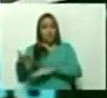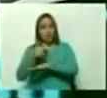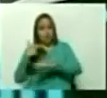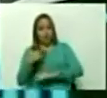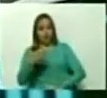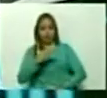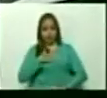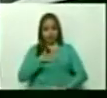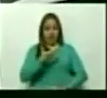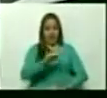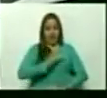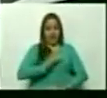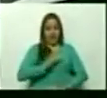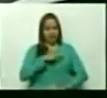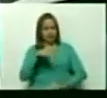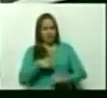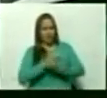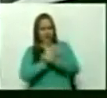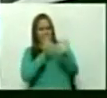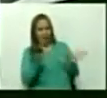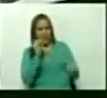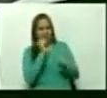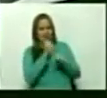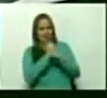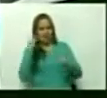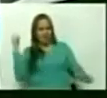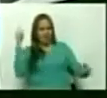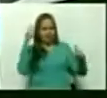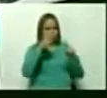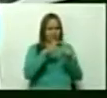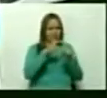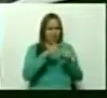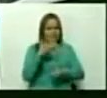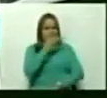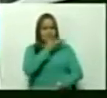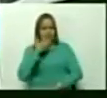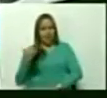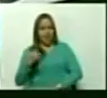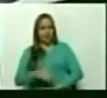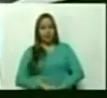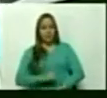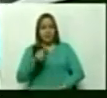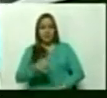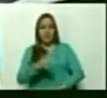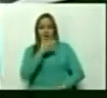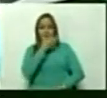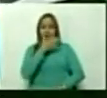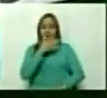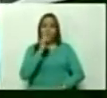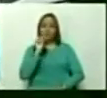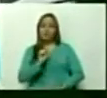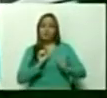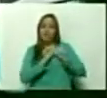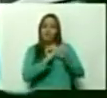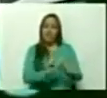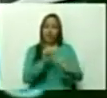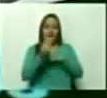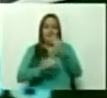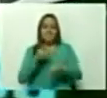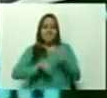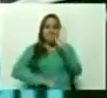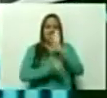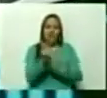lo tenemos claro y estamos trabajando enfocados a ese rumbo para la prosperidad y enrumbar a Punto Fijo como el punto fijo del